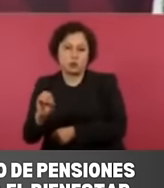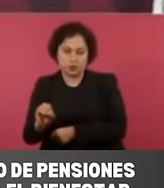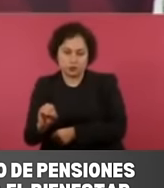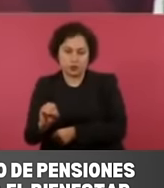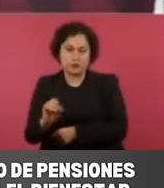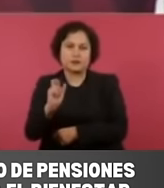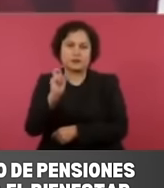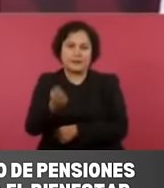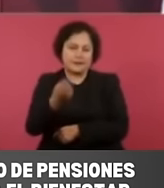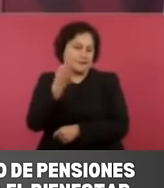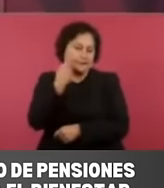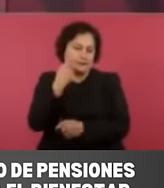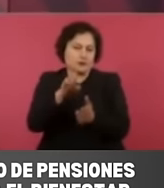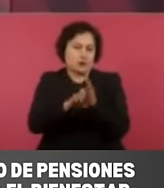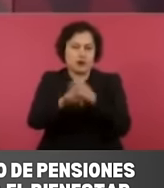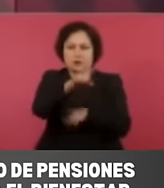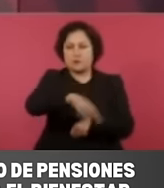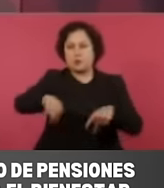leyes